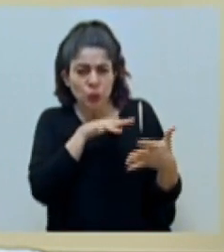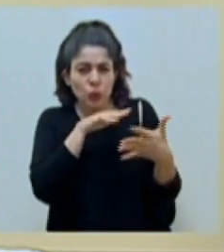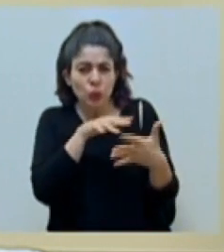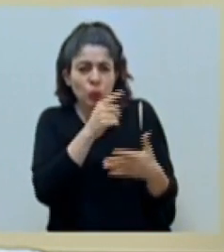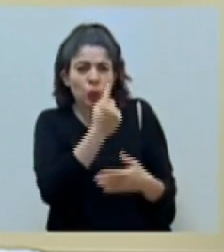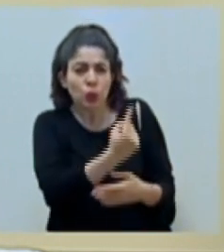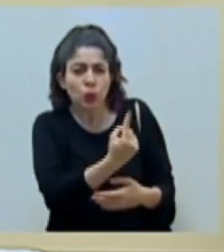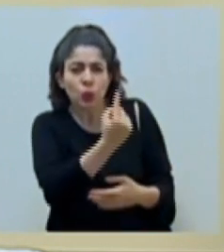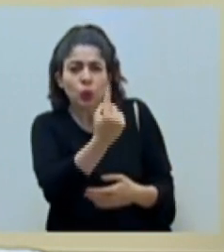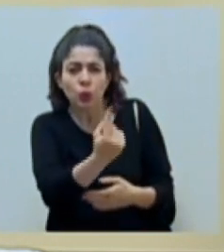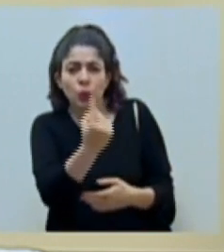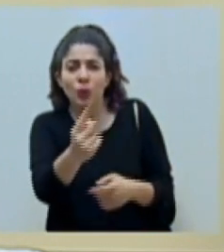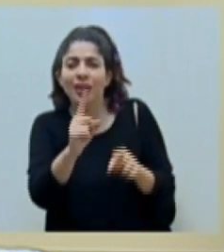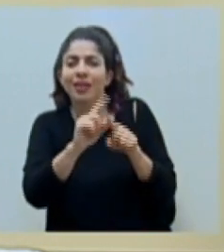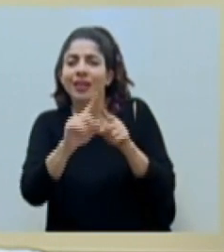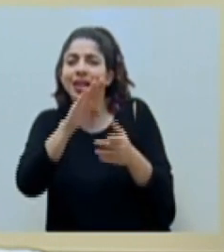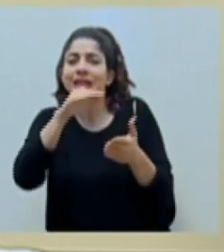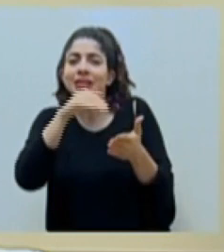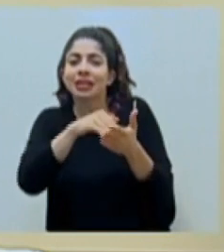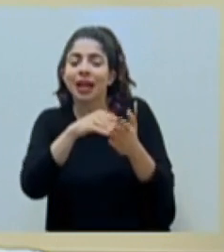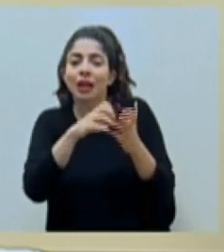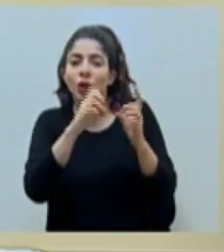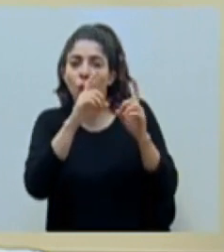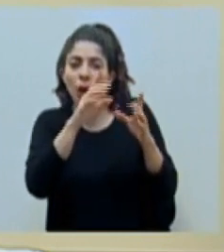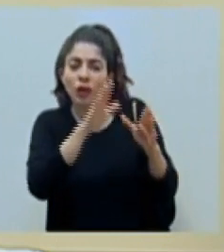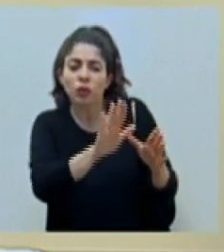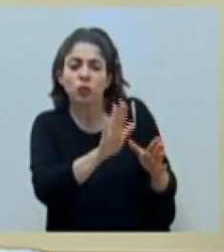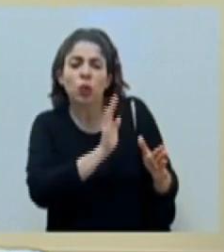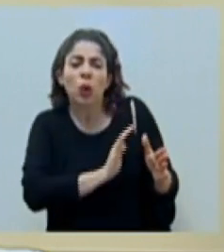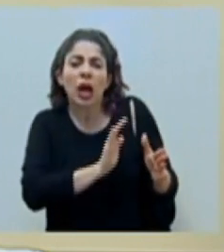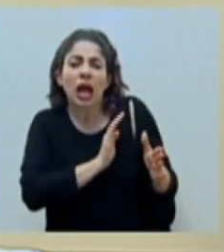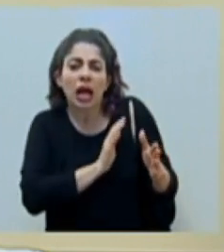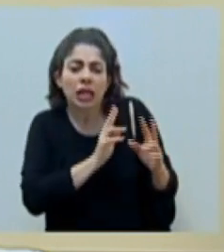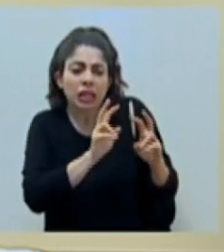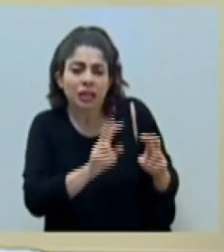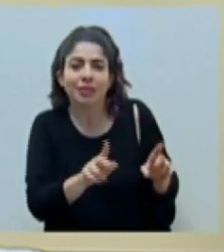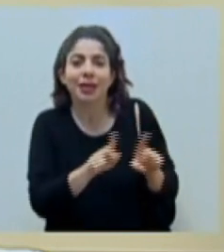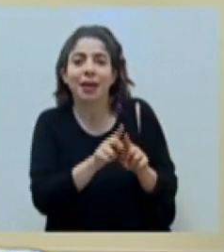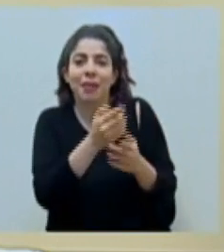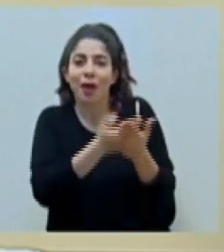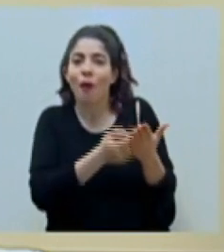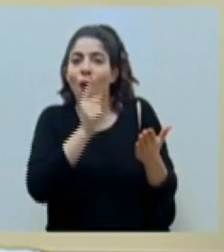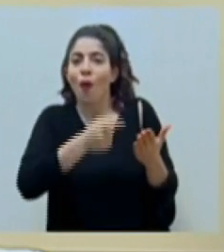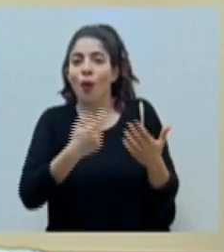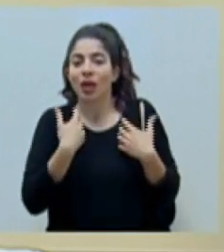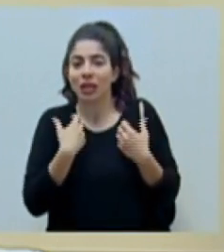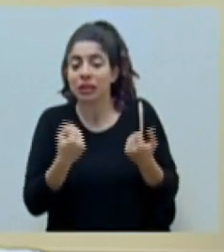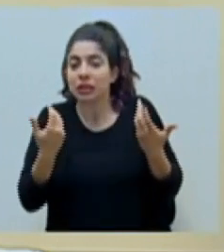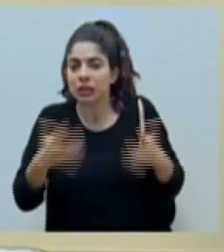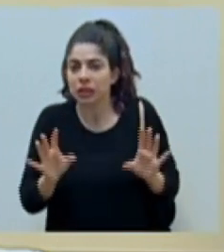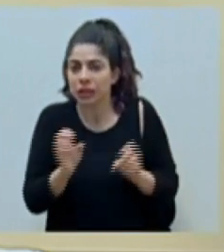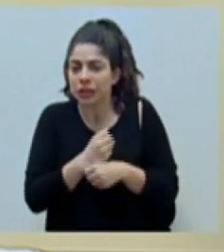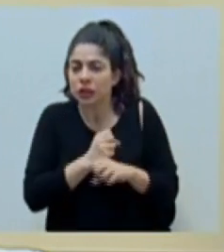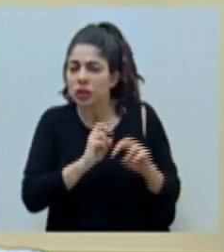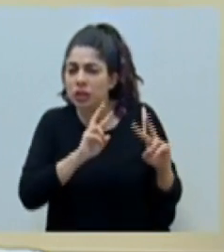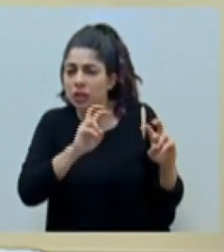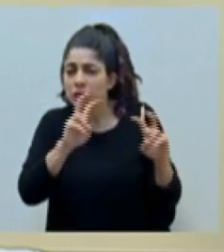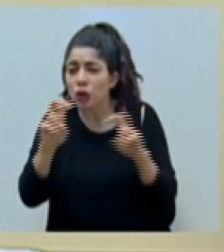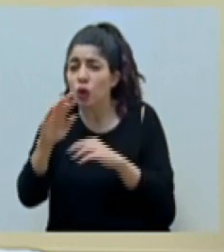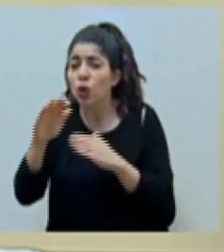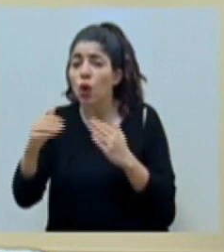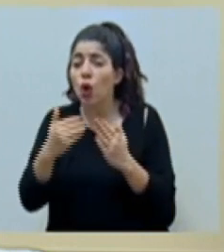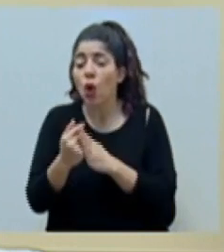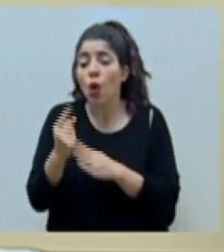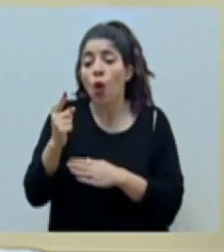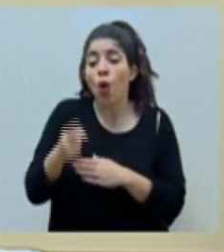cada centro educativo y sus características, que eso incluye también las órdenes sanitarias. Hicimos un análisis de todas las órdenes